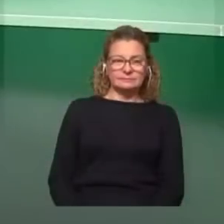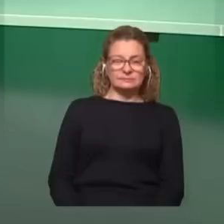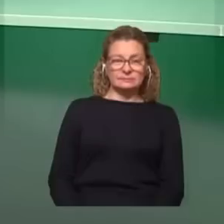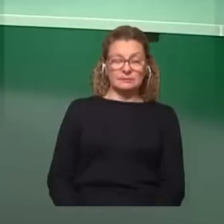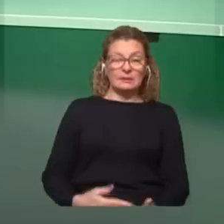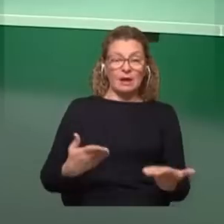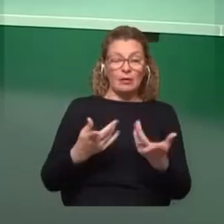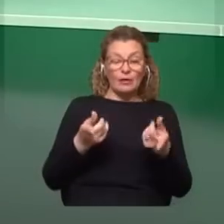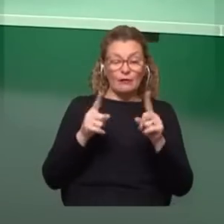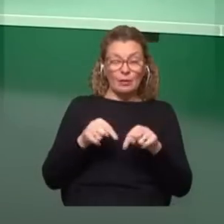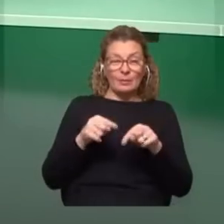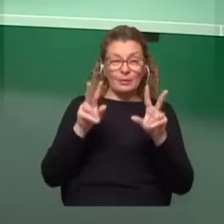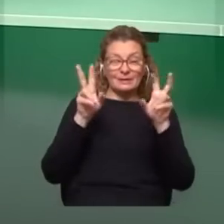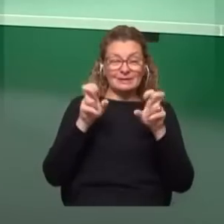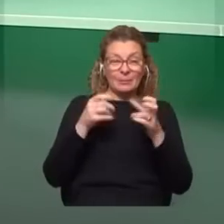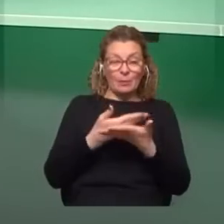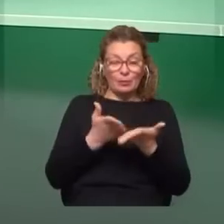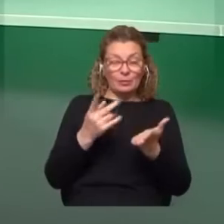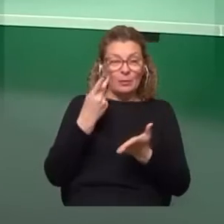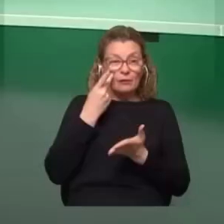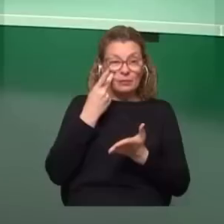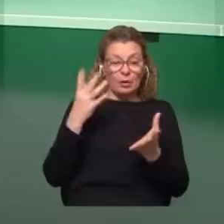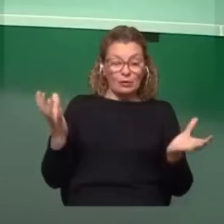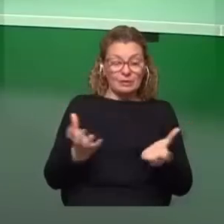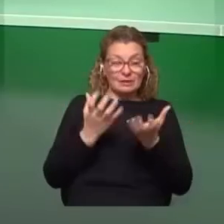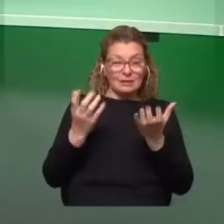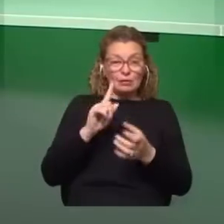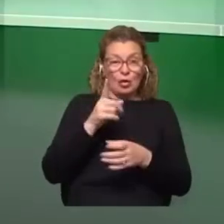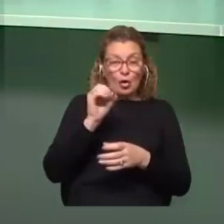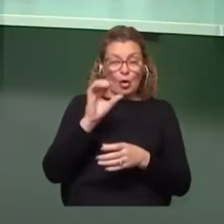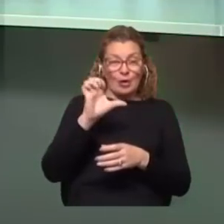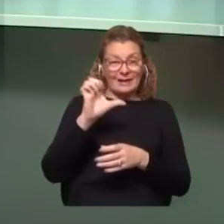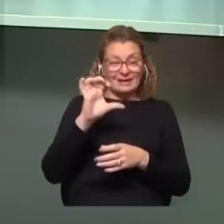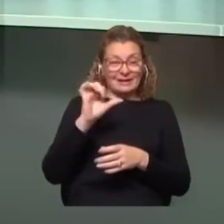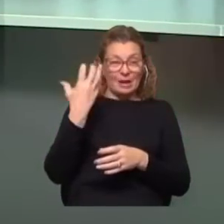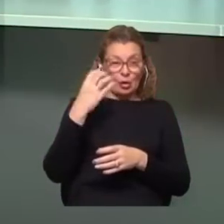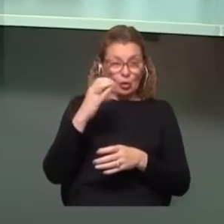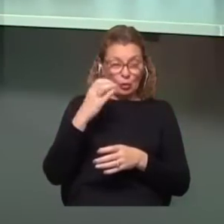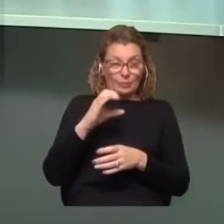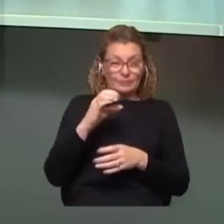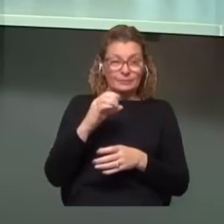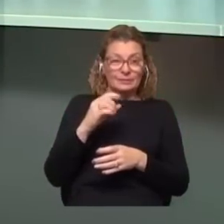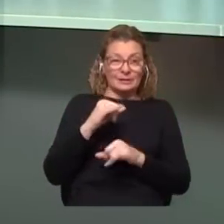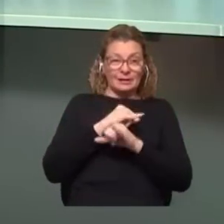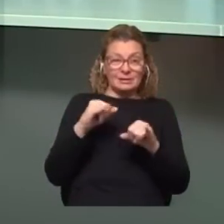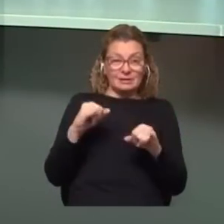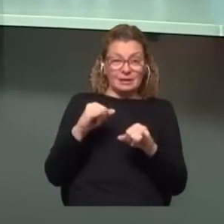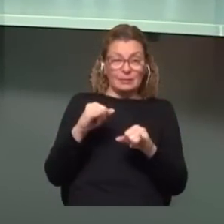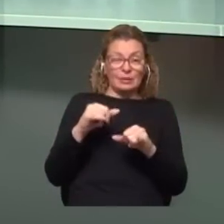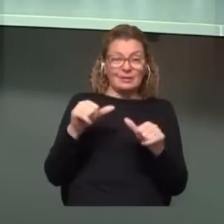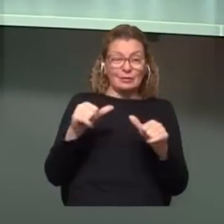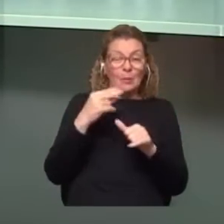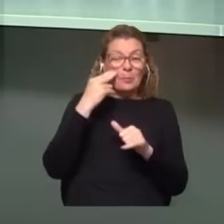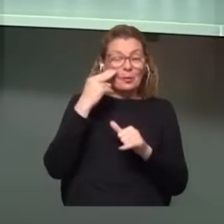y ahora retomamos un asunto que ayer mostramos en vivo un incendio en el club Boys así en la zona de plaza de las misiones y termino generando